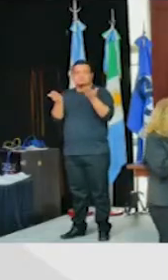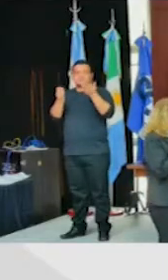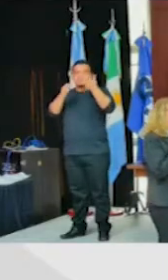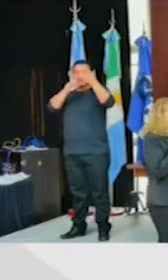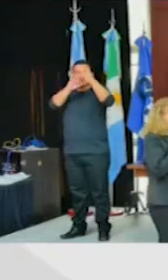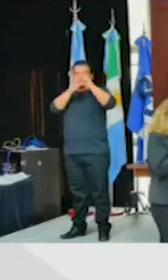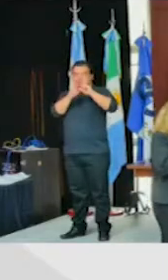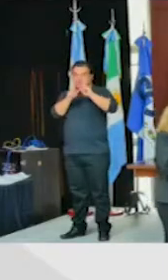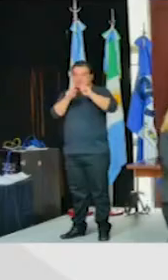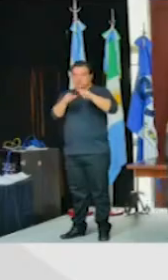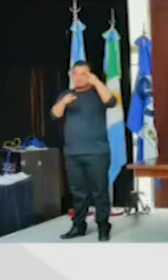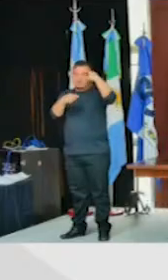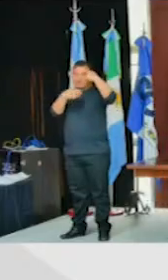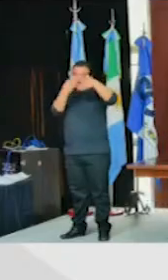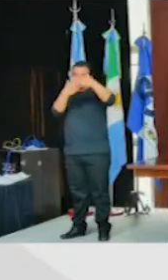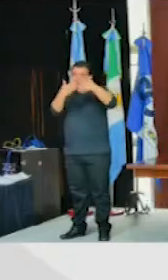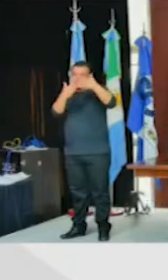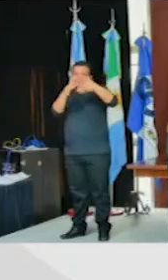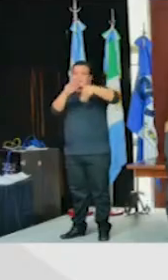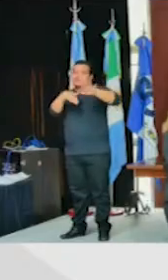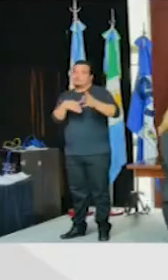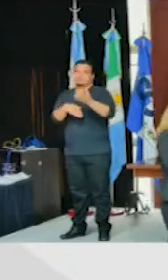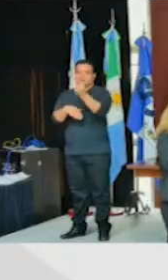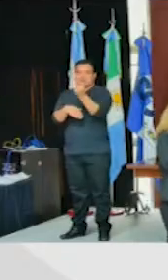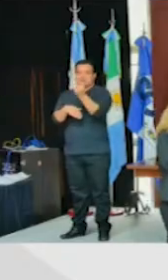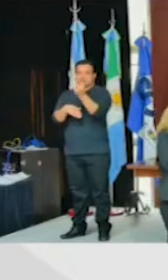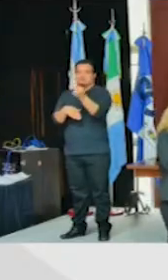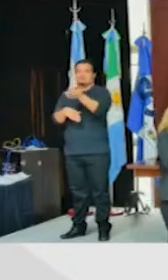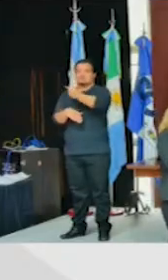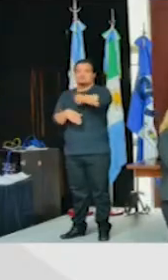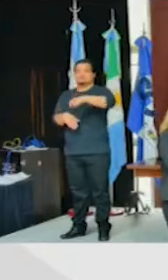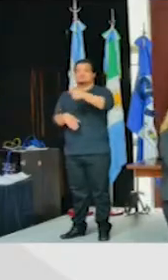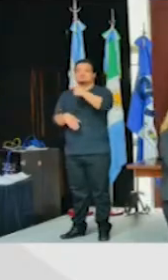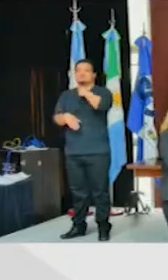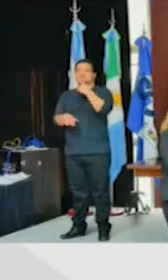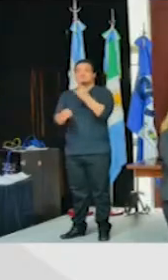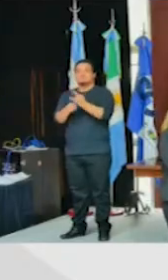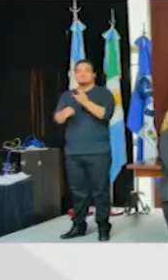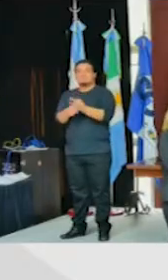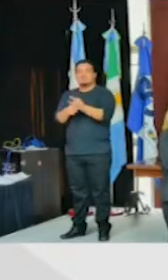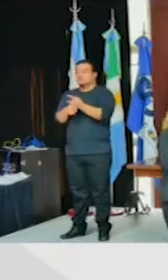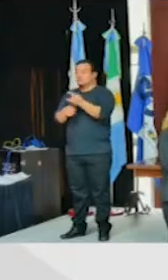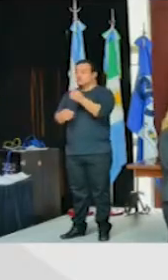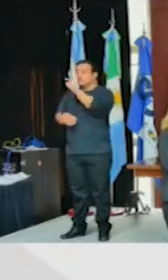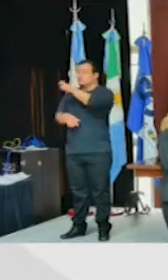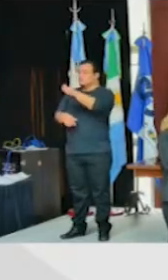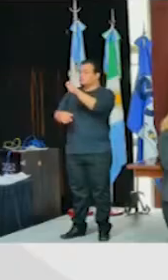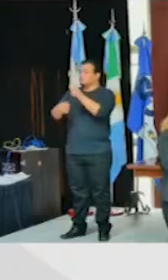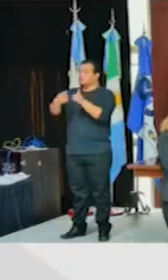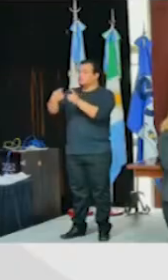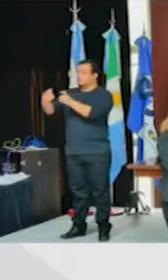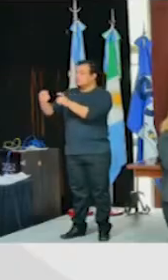funcional. Tratamos de brindar un sistema humanizado, teniendo en cuenta las necesidades e intereses, y también la participación en su toma